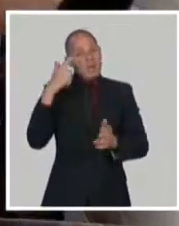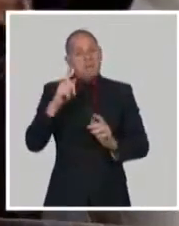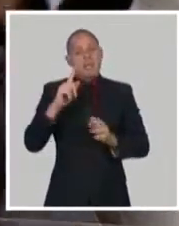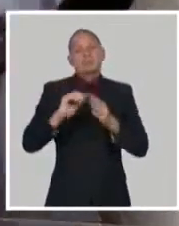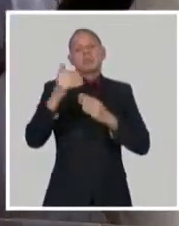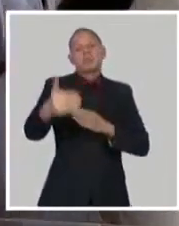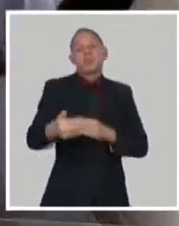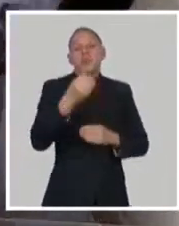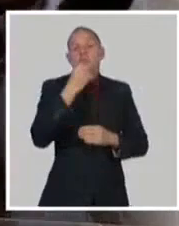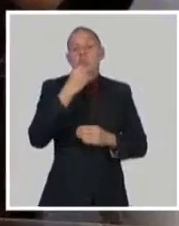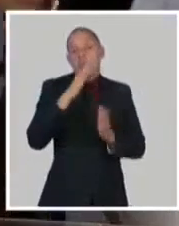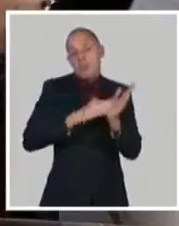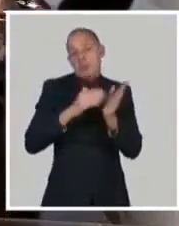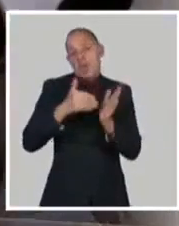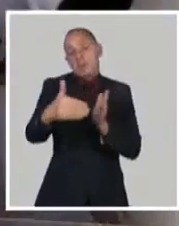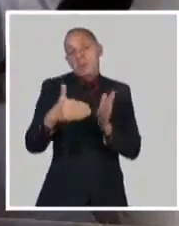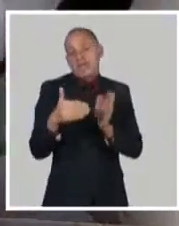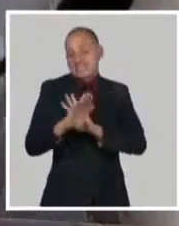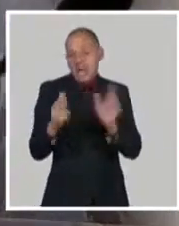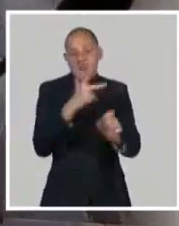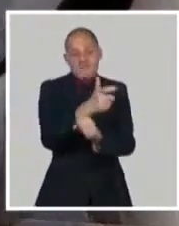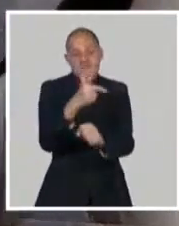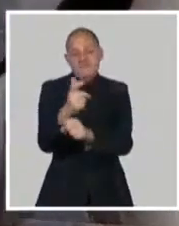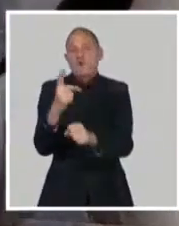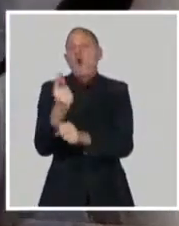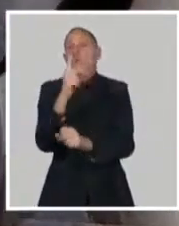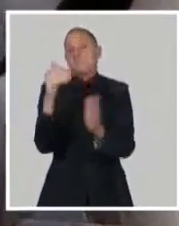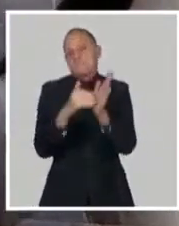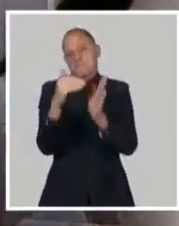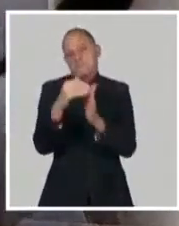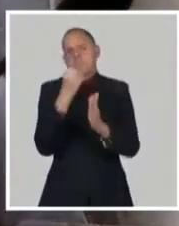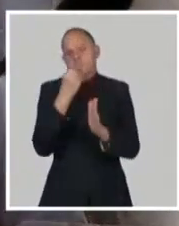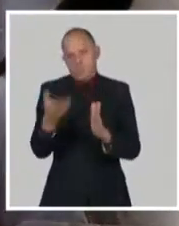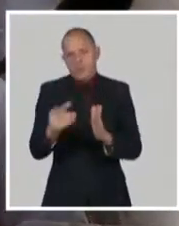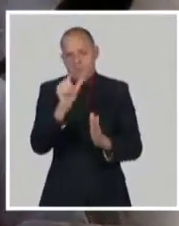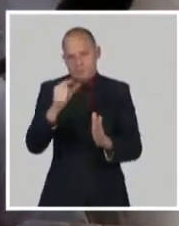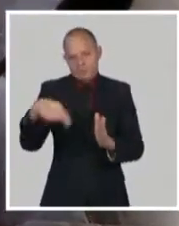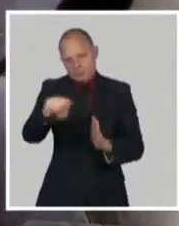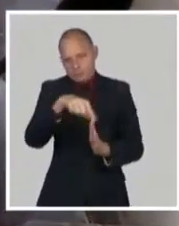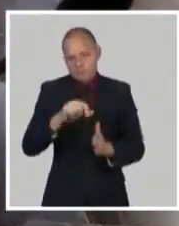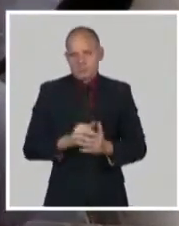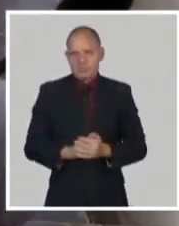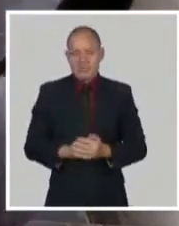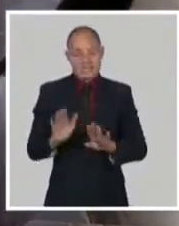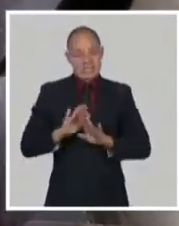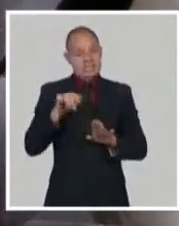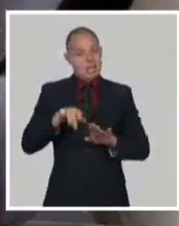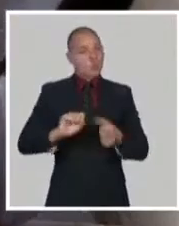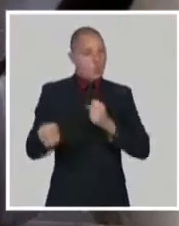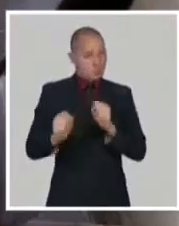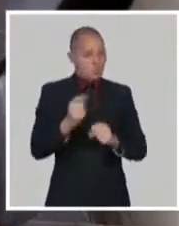no solo la fase 3, sino a partir de un momento determinado de una aplicación de la vacuna controlada que nos